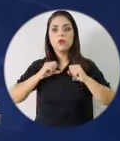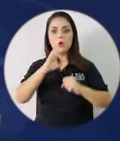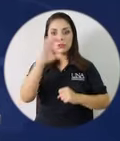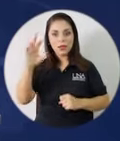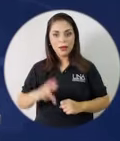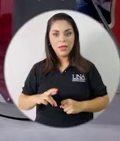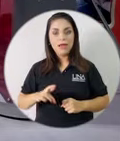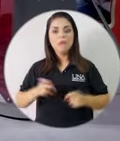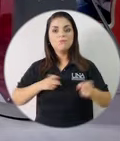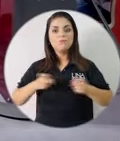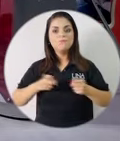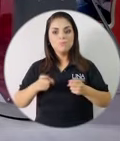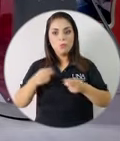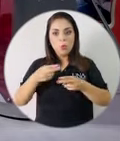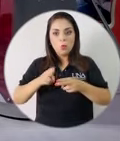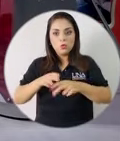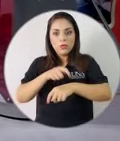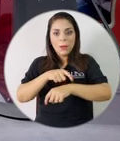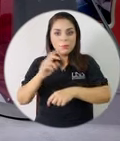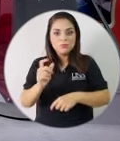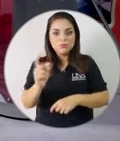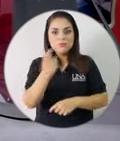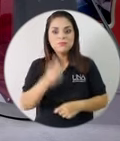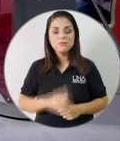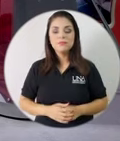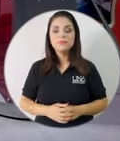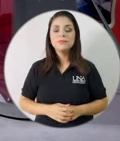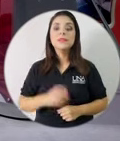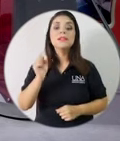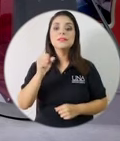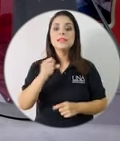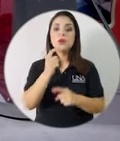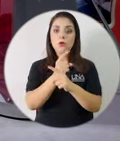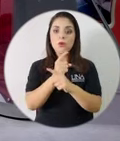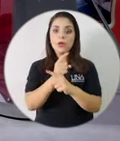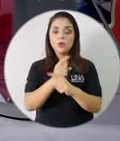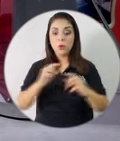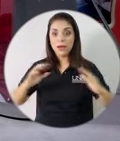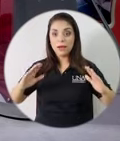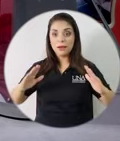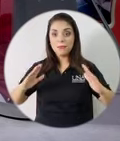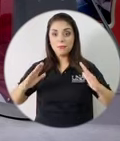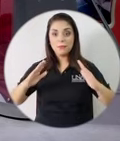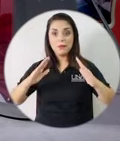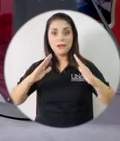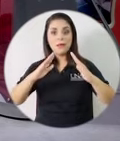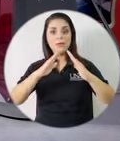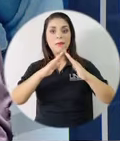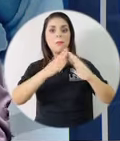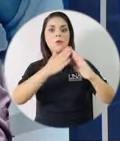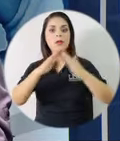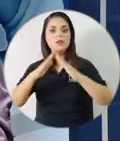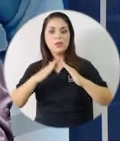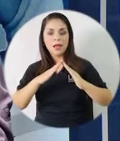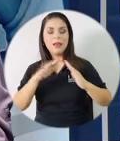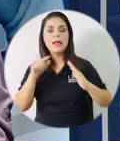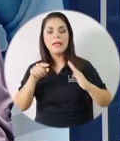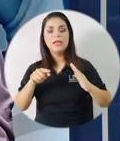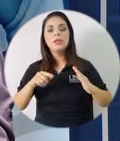plazo. Así es, sí, la base de la pirámide poblacional son sus nuevas generaciones y como usted